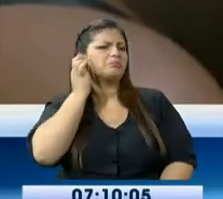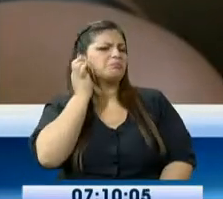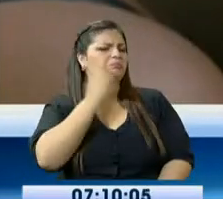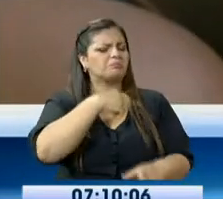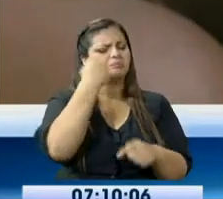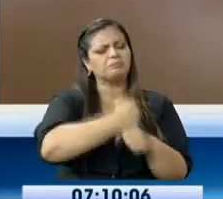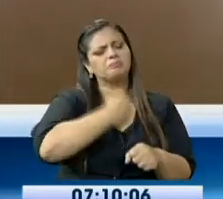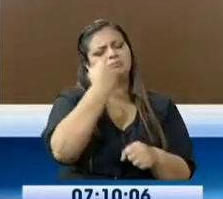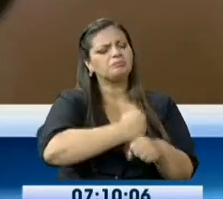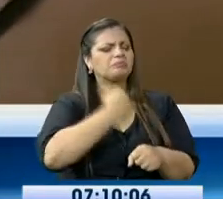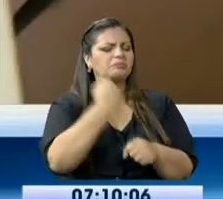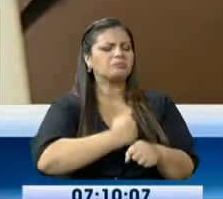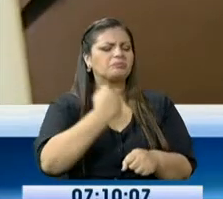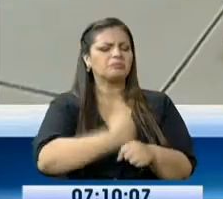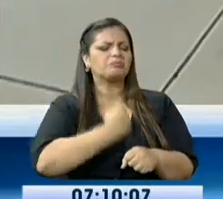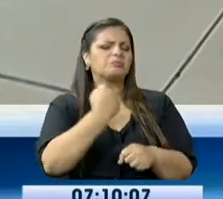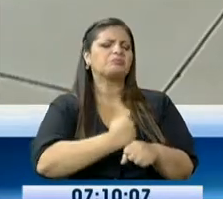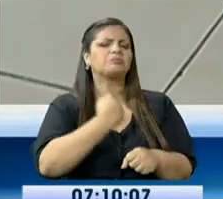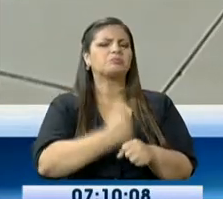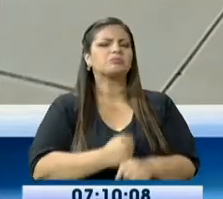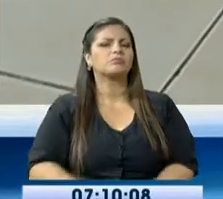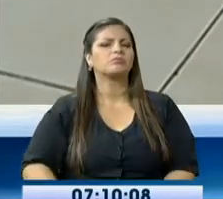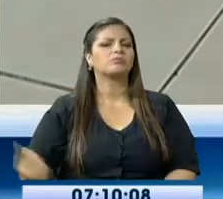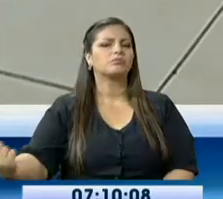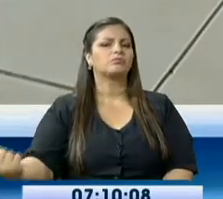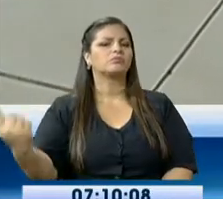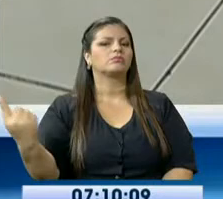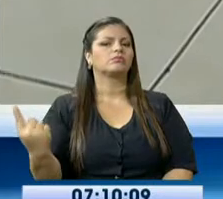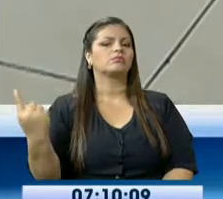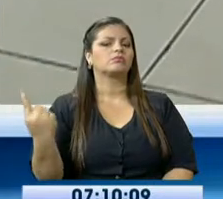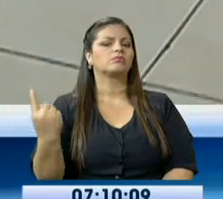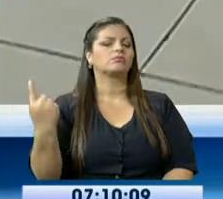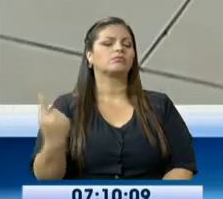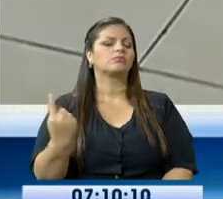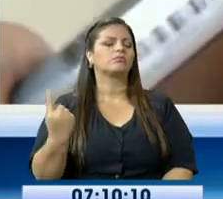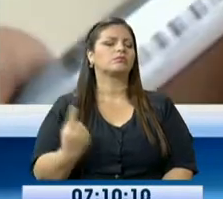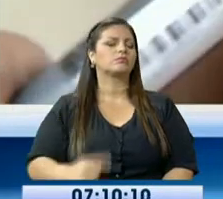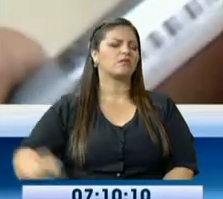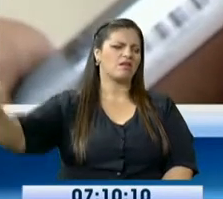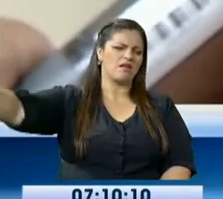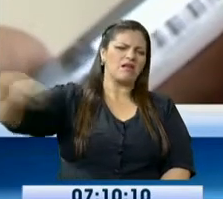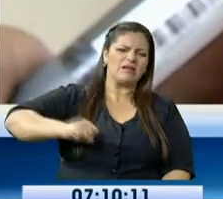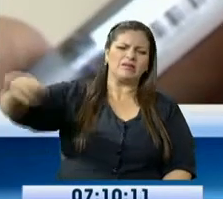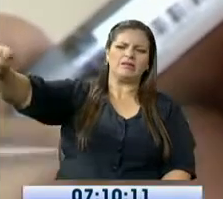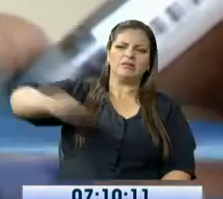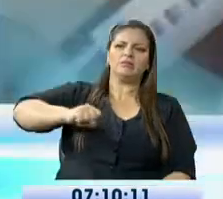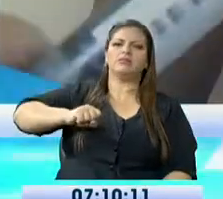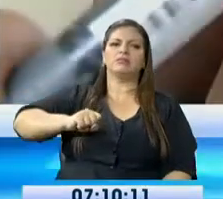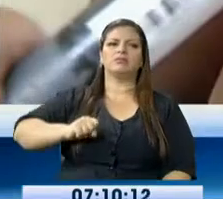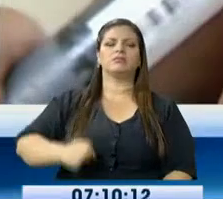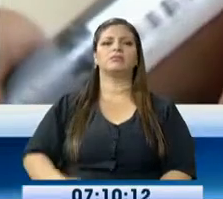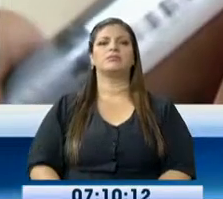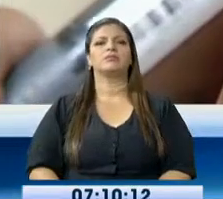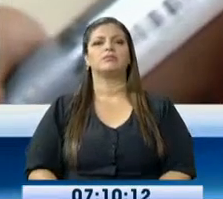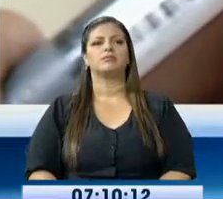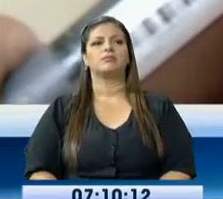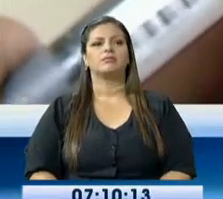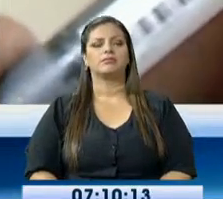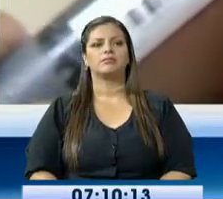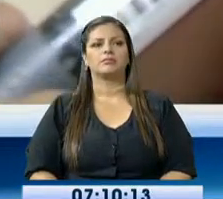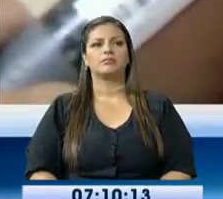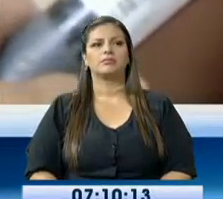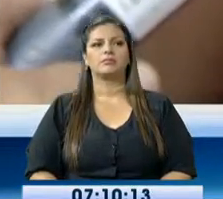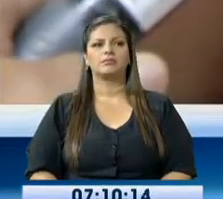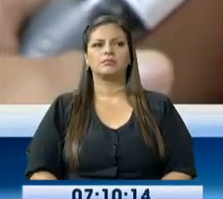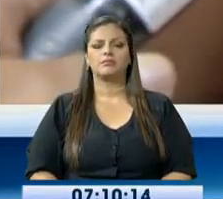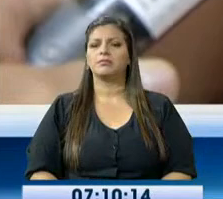que se generó un fuerte impasse. Resultado, 2 mujeres perjudicadas en el hecho. Ya, ¿Y ahora qué le pasó a su hermana? ¿Por defenderla a usted?